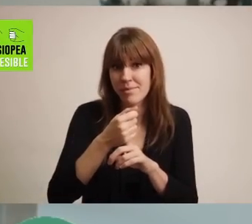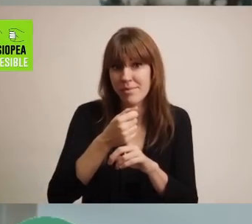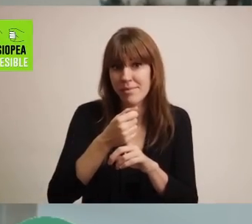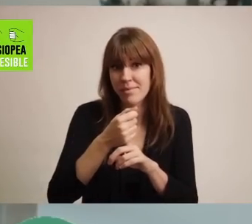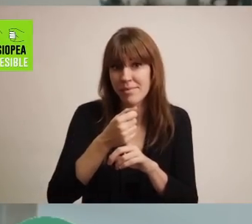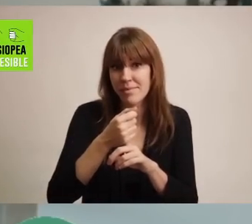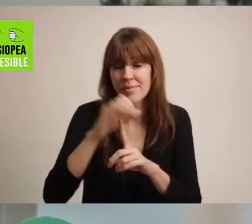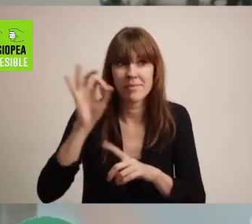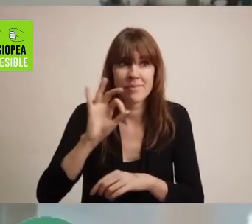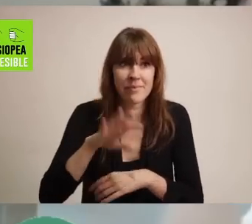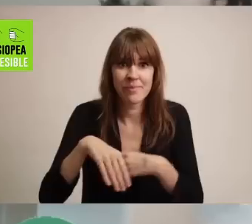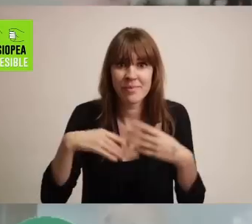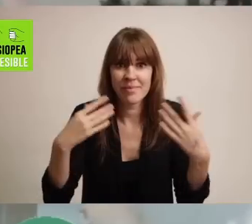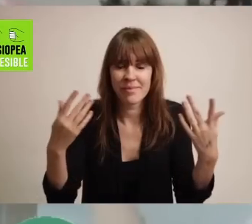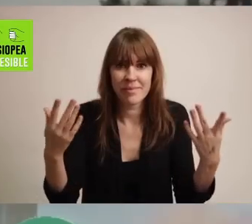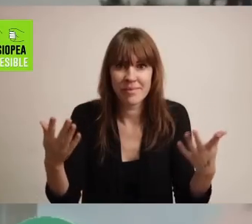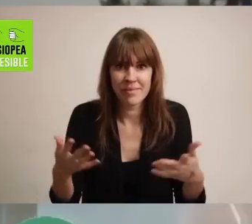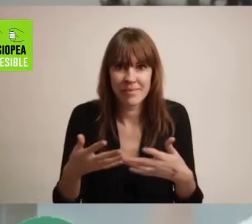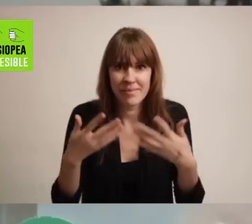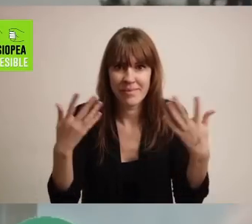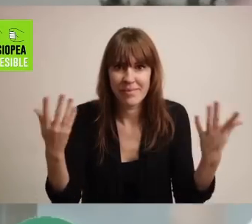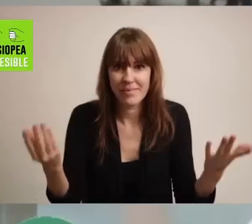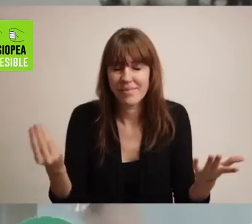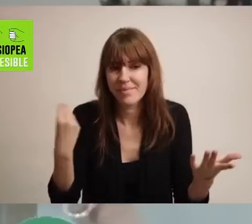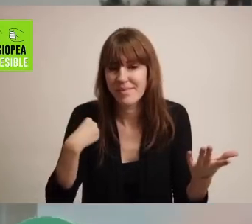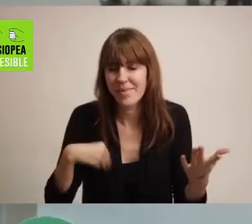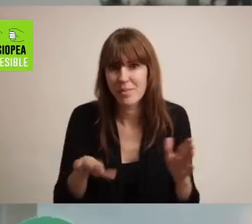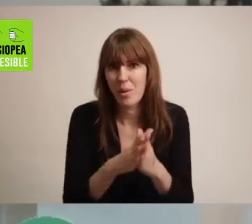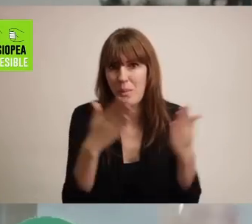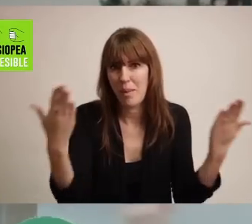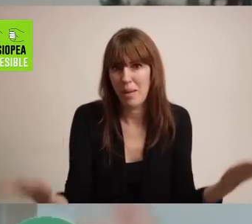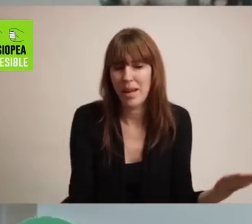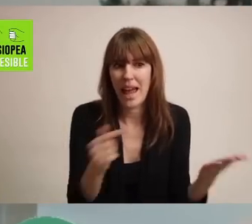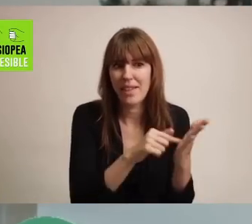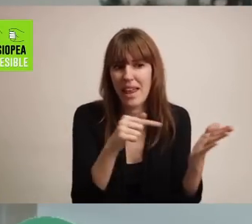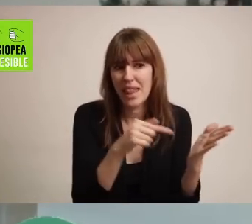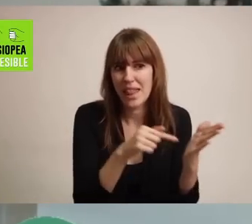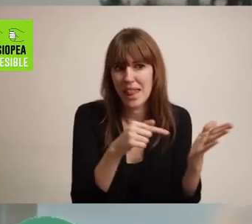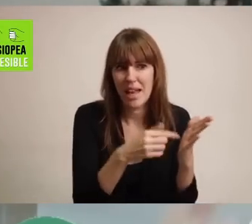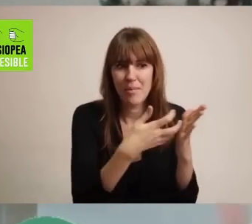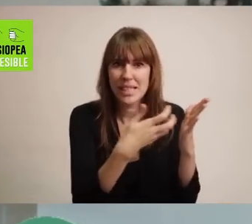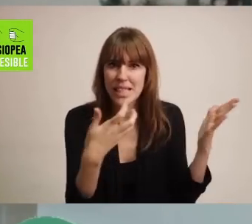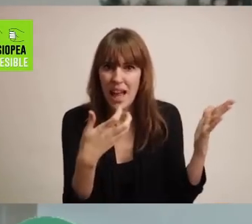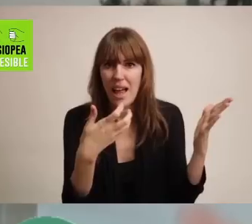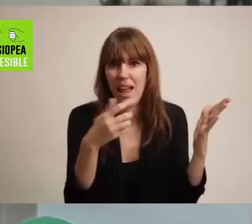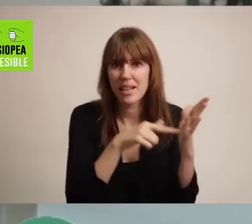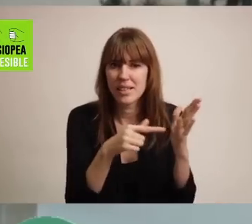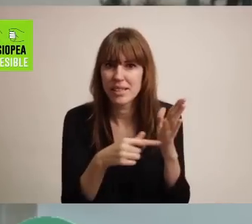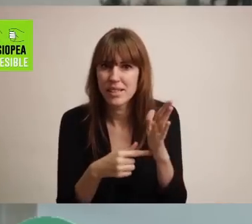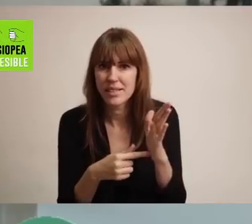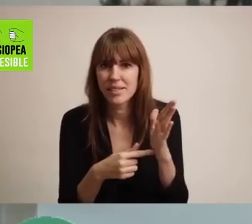o yo qué sé, pues si ya por la religión, pues porque lo dice la Biblia, el pasaje no sé qué, versículo no sé cuántos, punto, taca,